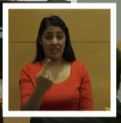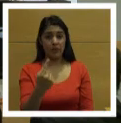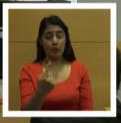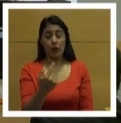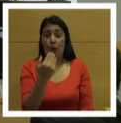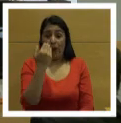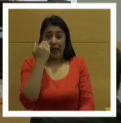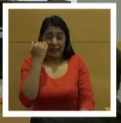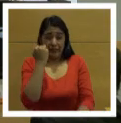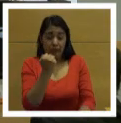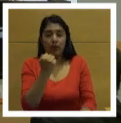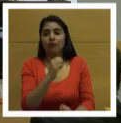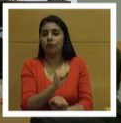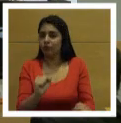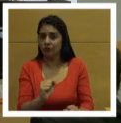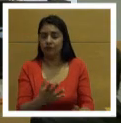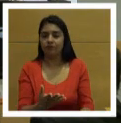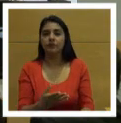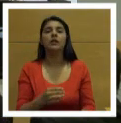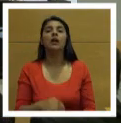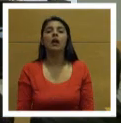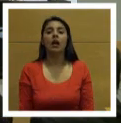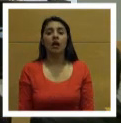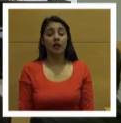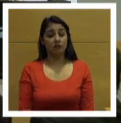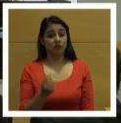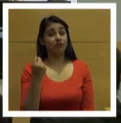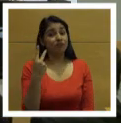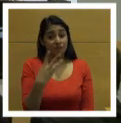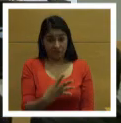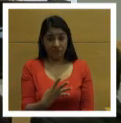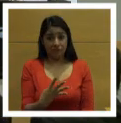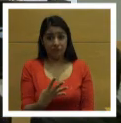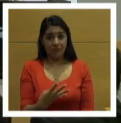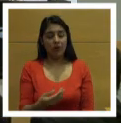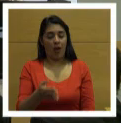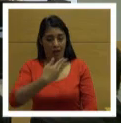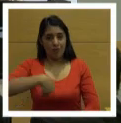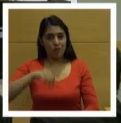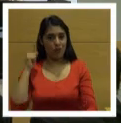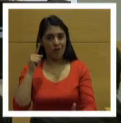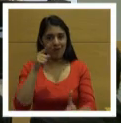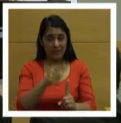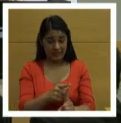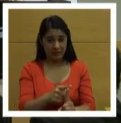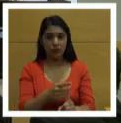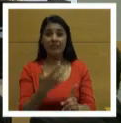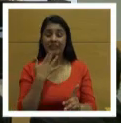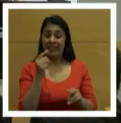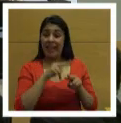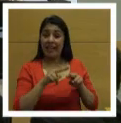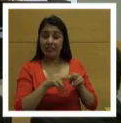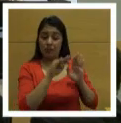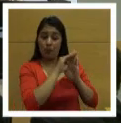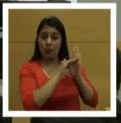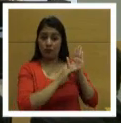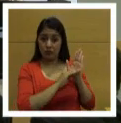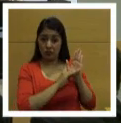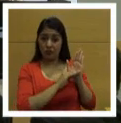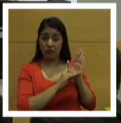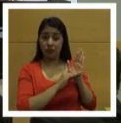frustrados. Estas cifras refuerzan nuestro propósito de difundir el Protocolo